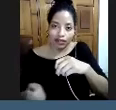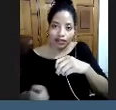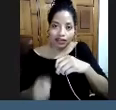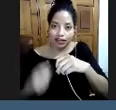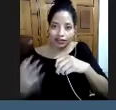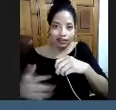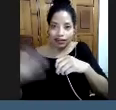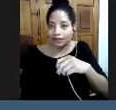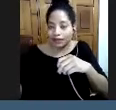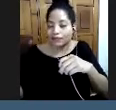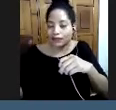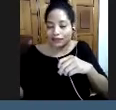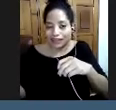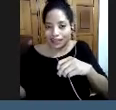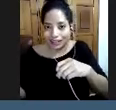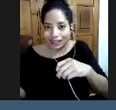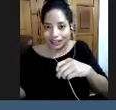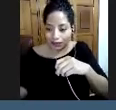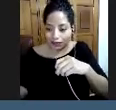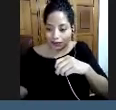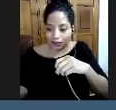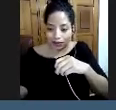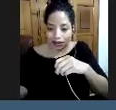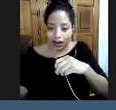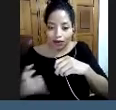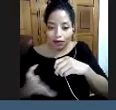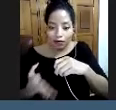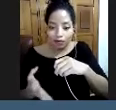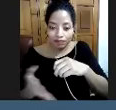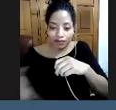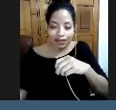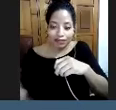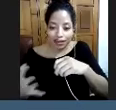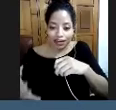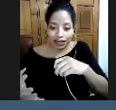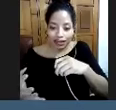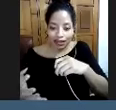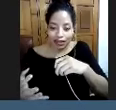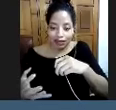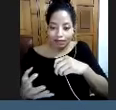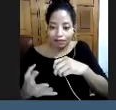Microsoft Meeting, etcétera. Hay mucha variedad de plataformas. ¿Cómo se ve